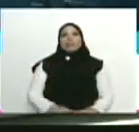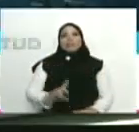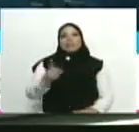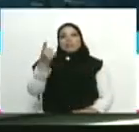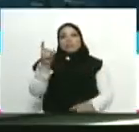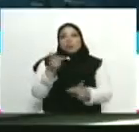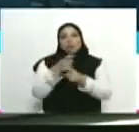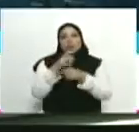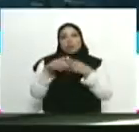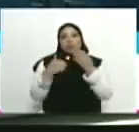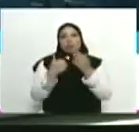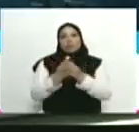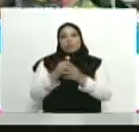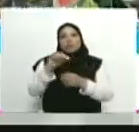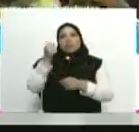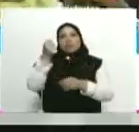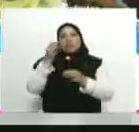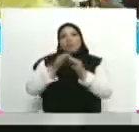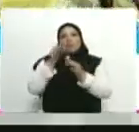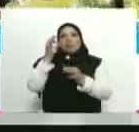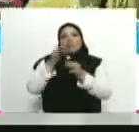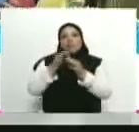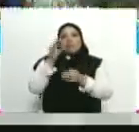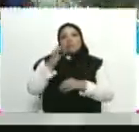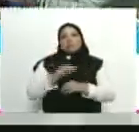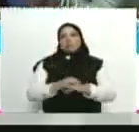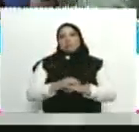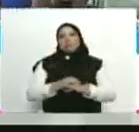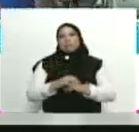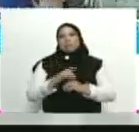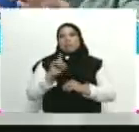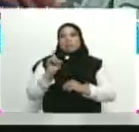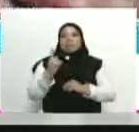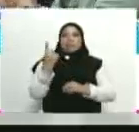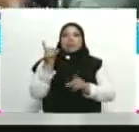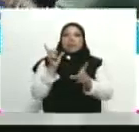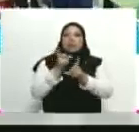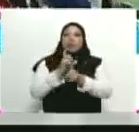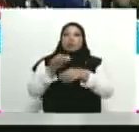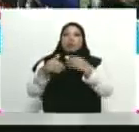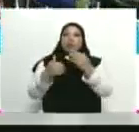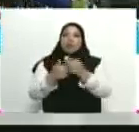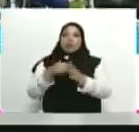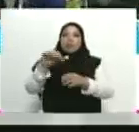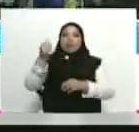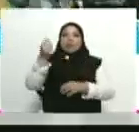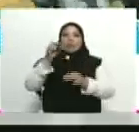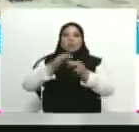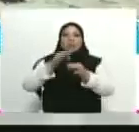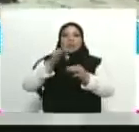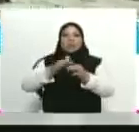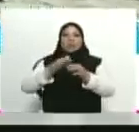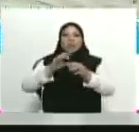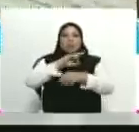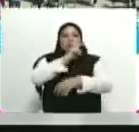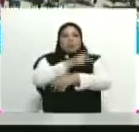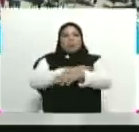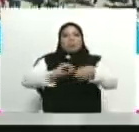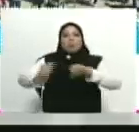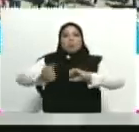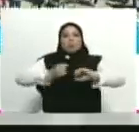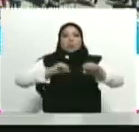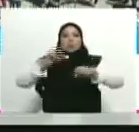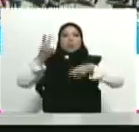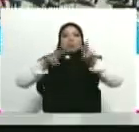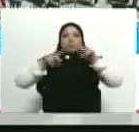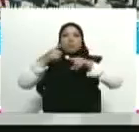de agosto hasta el 10 de septiembre, seis Atención, semanas. Atención, 1 de agosto, 10 de septiembre, ¿qué más? Y en efecto, con toda la fuerza del Movimiento Nacional de